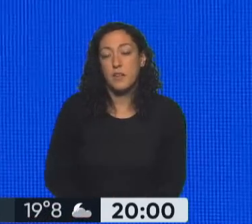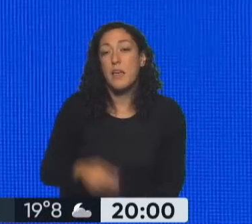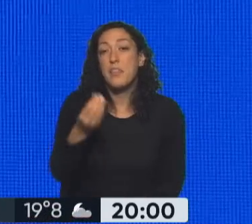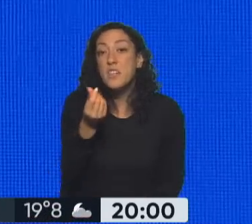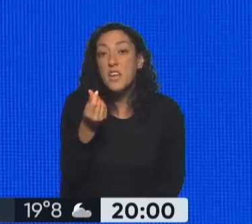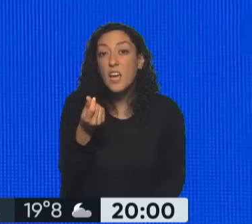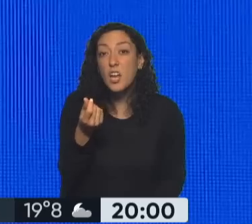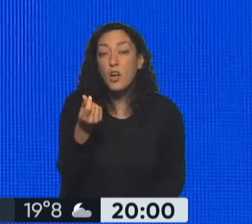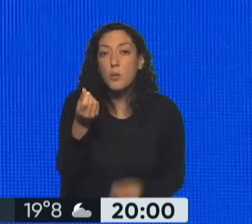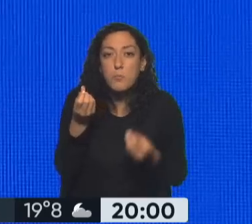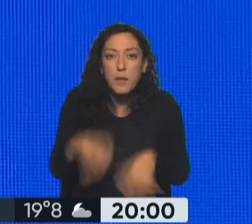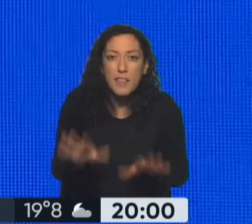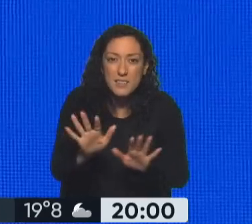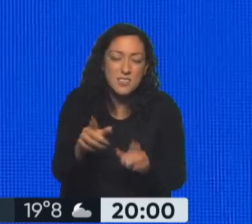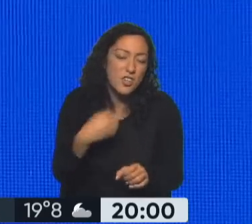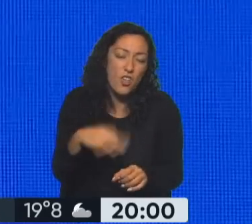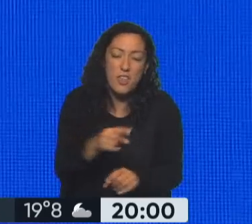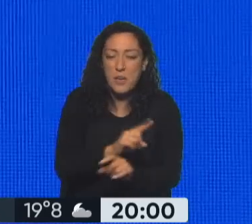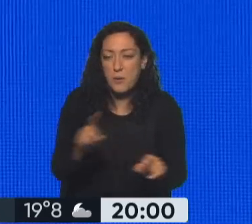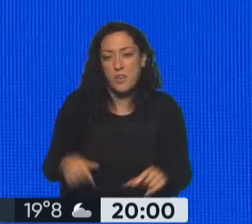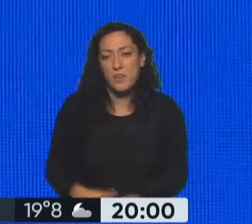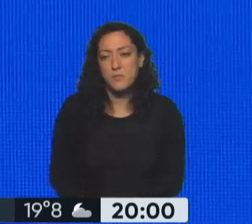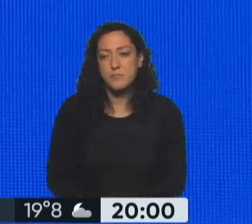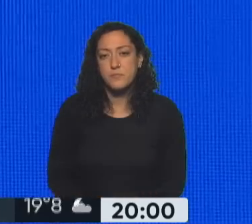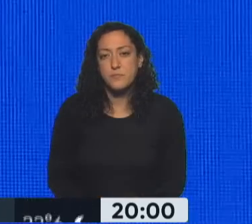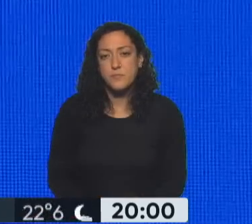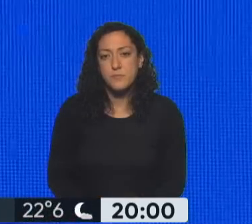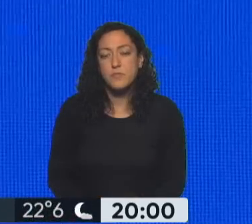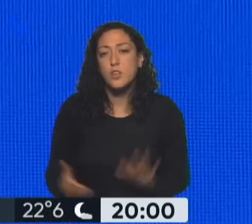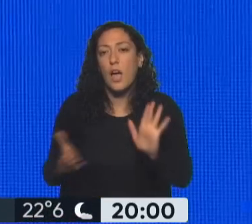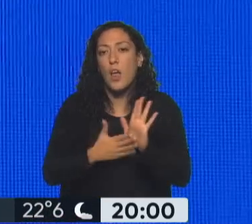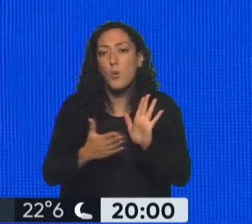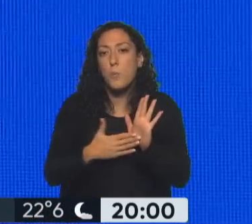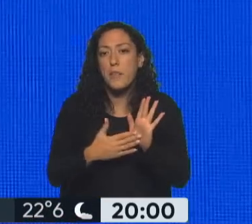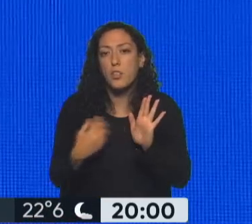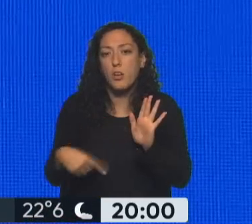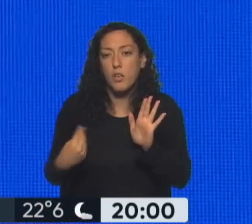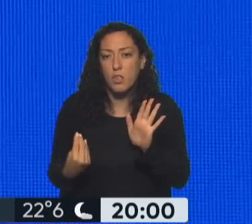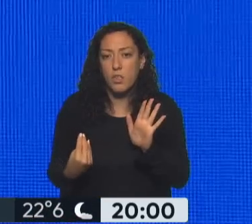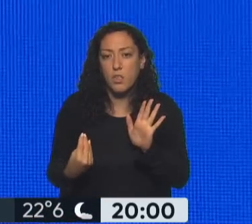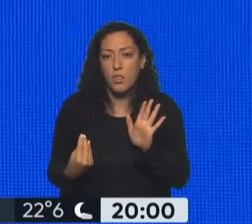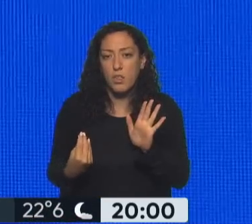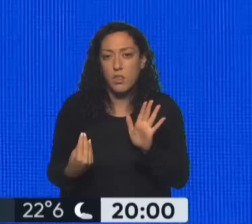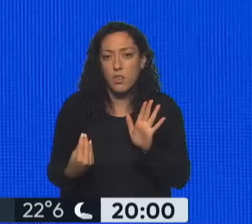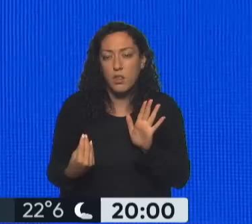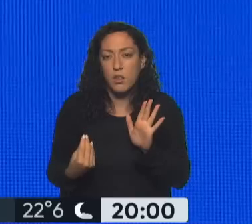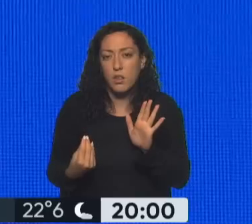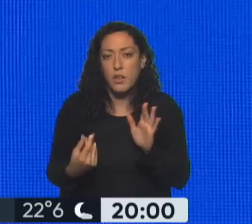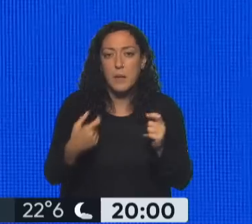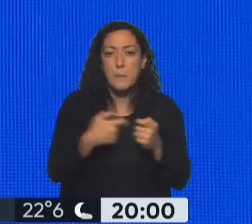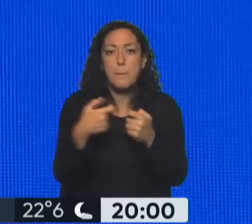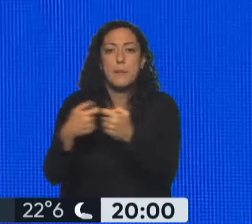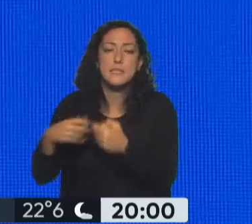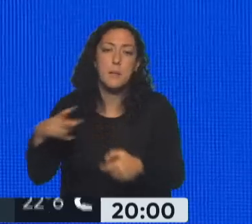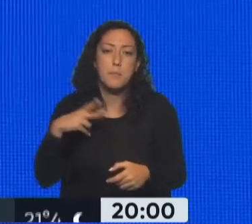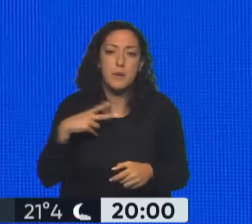dinero o esos dólares. El argumento, pero no se puede hacer que las empresas privadas